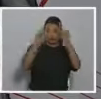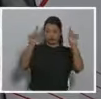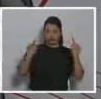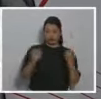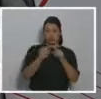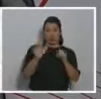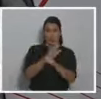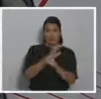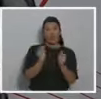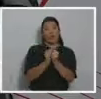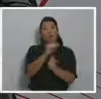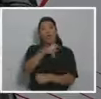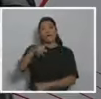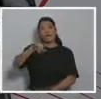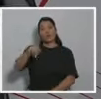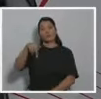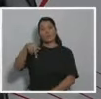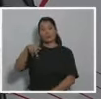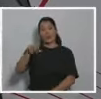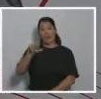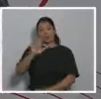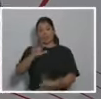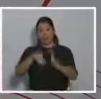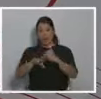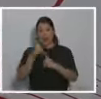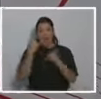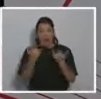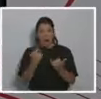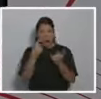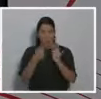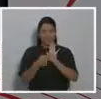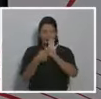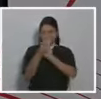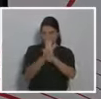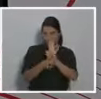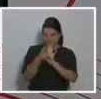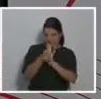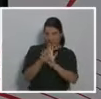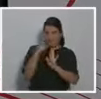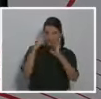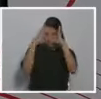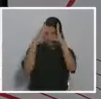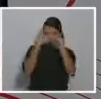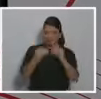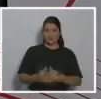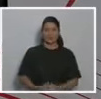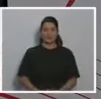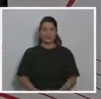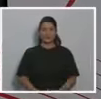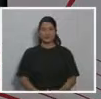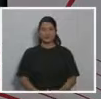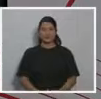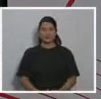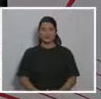aplicación JPS a su alcance. ¿Cómo lo puede hacer? Préstele mucha atención a esta información que va a continuación.